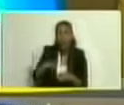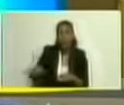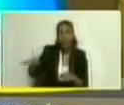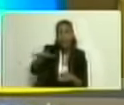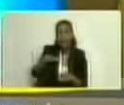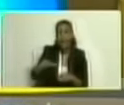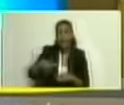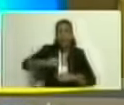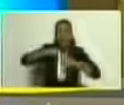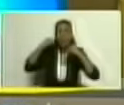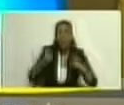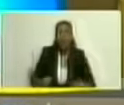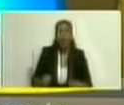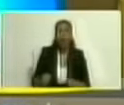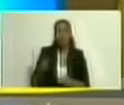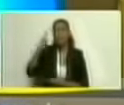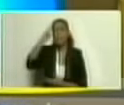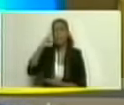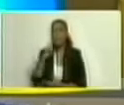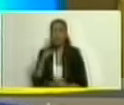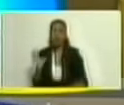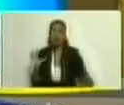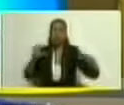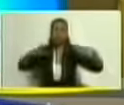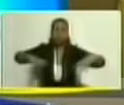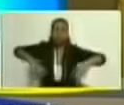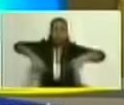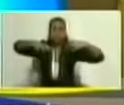y el poderoso ejército de Bolívar,